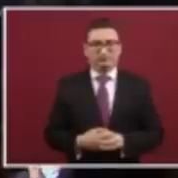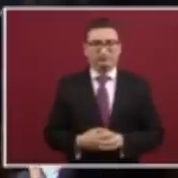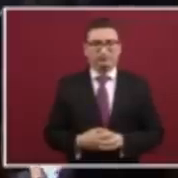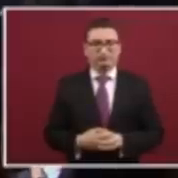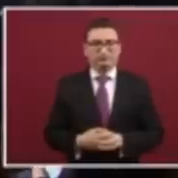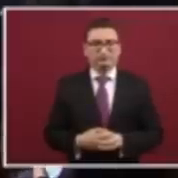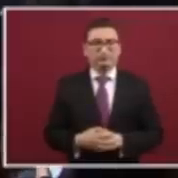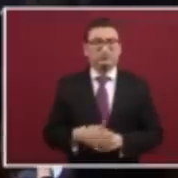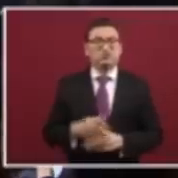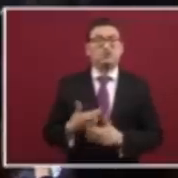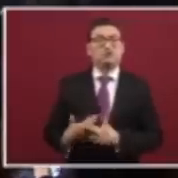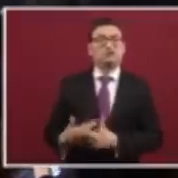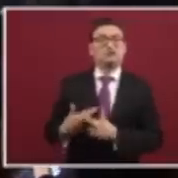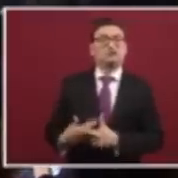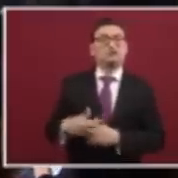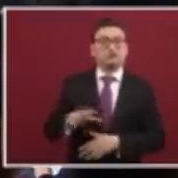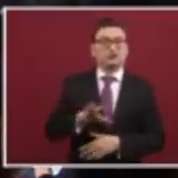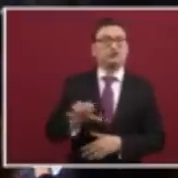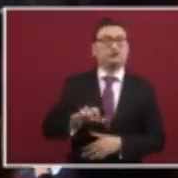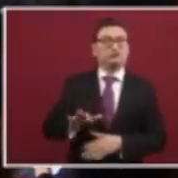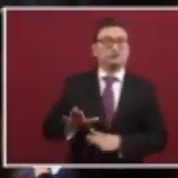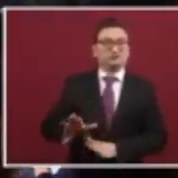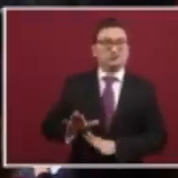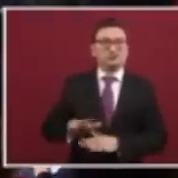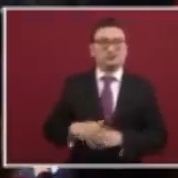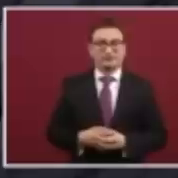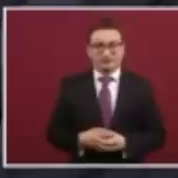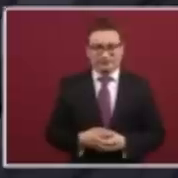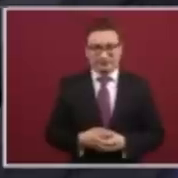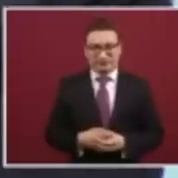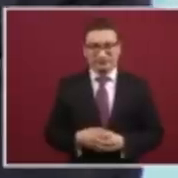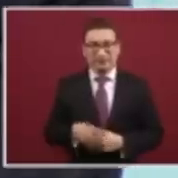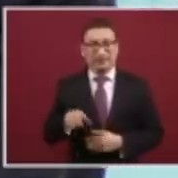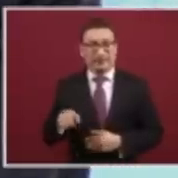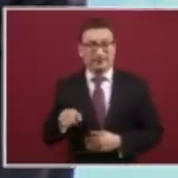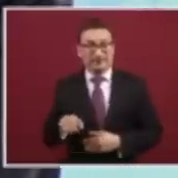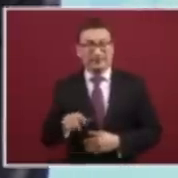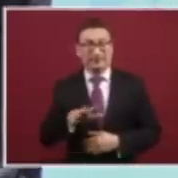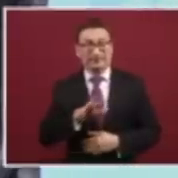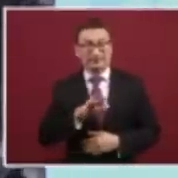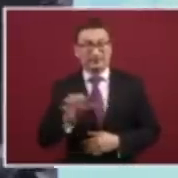y quedaban 500 sin